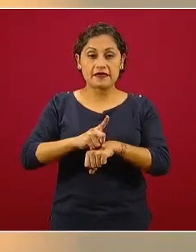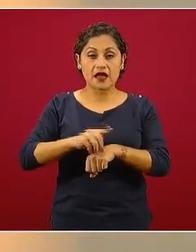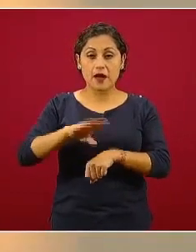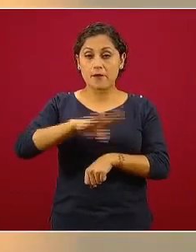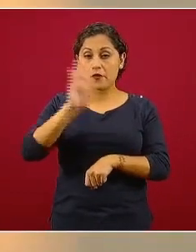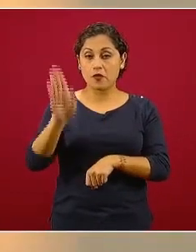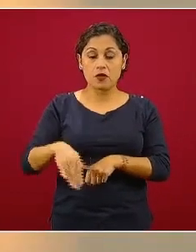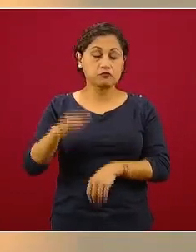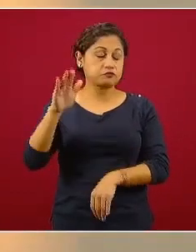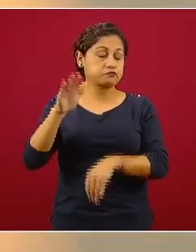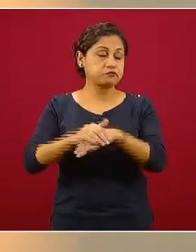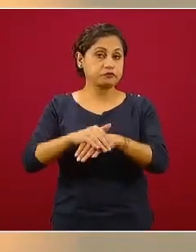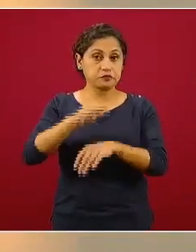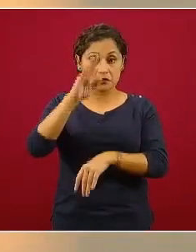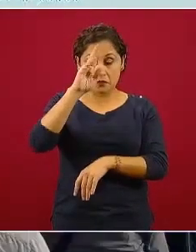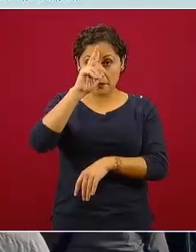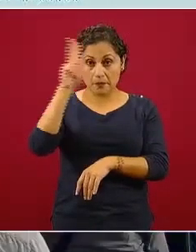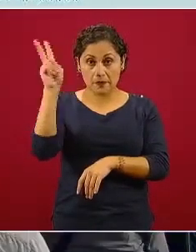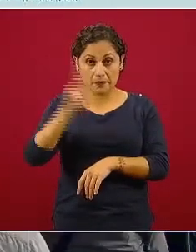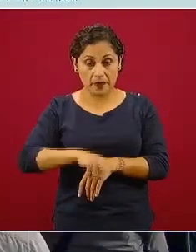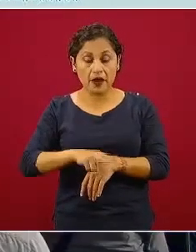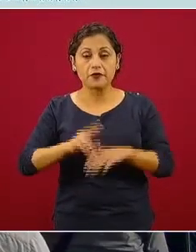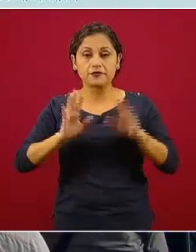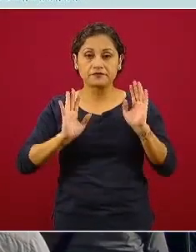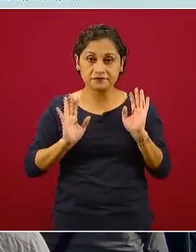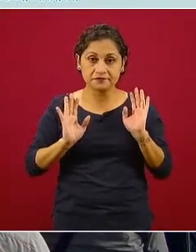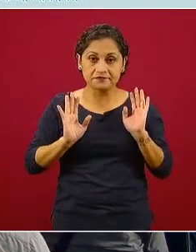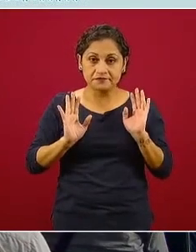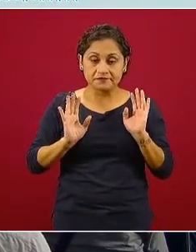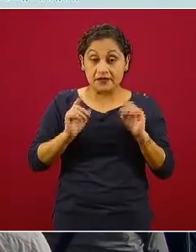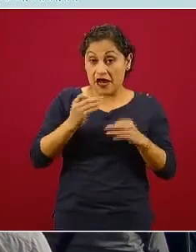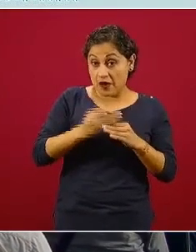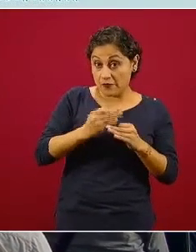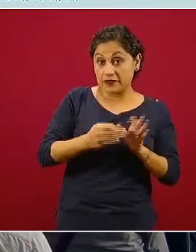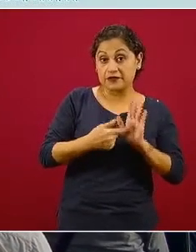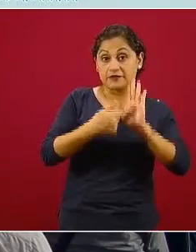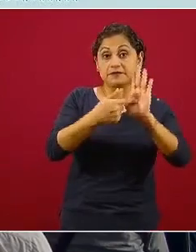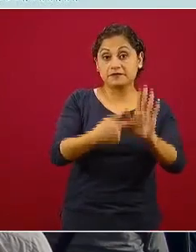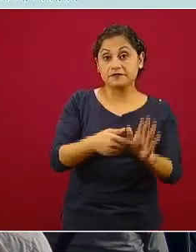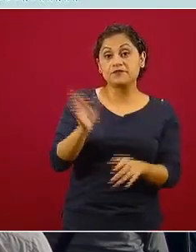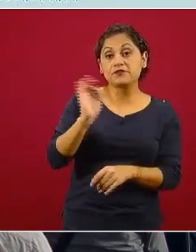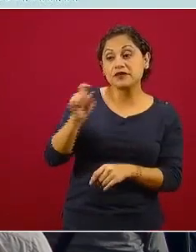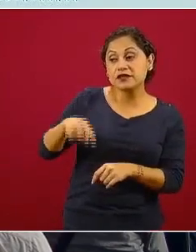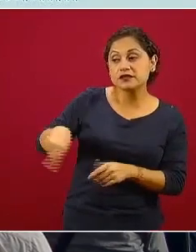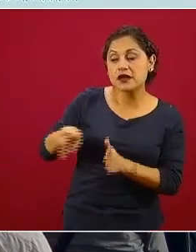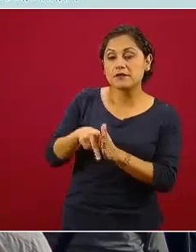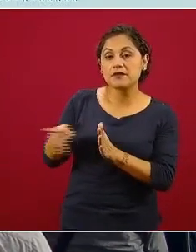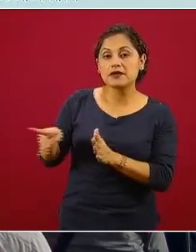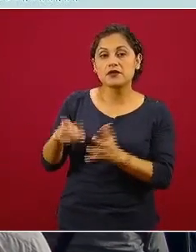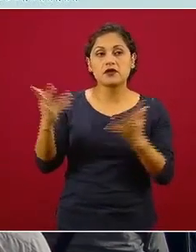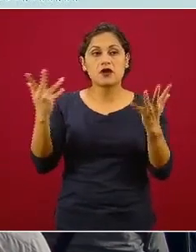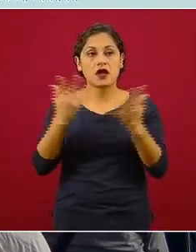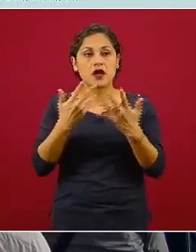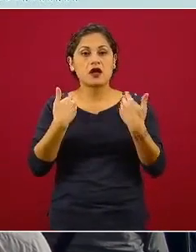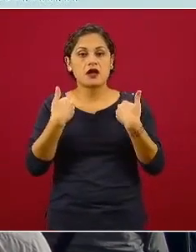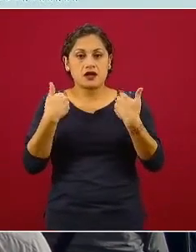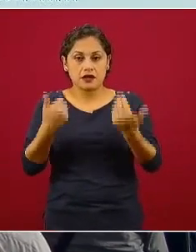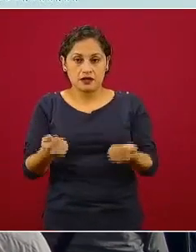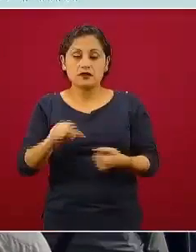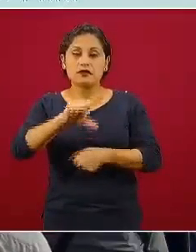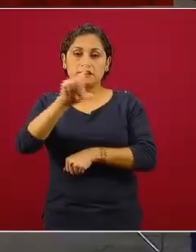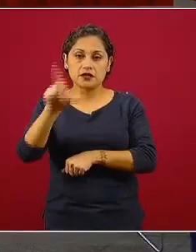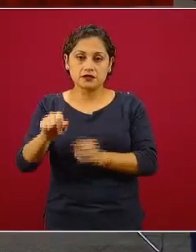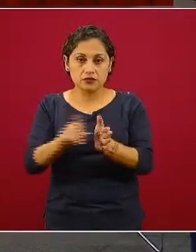mortalidad. Hoy ya lo saben, estoy seguro que en notas sucesivas incorporarán a este conocimiento para explicarlo de manera más